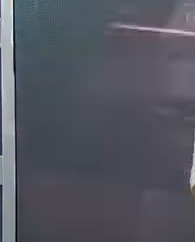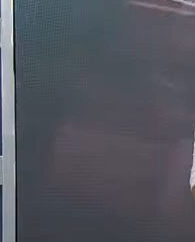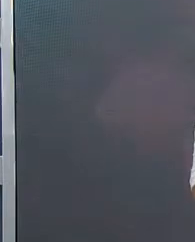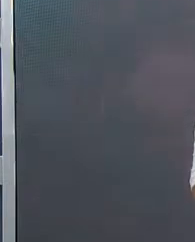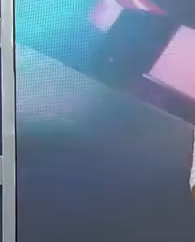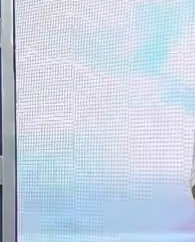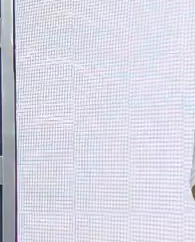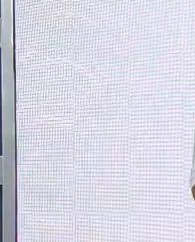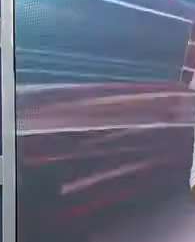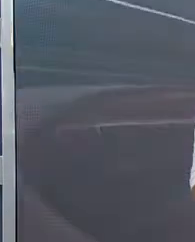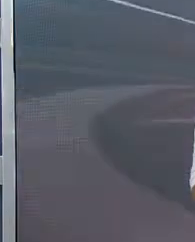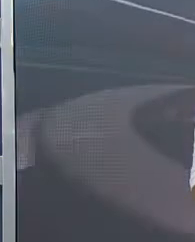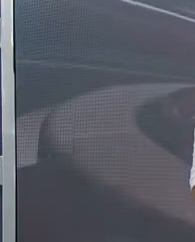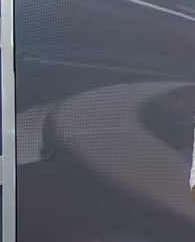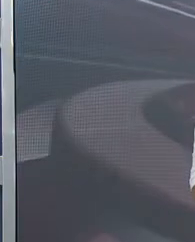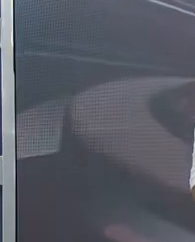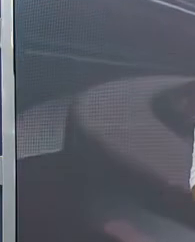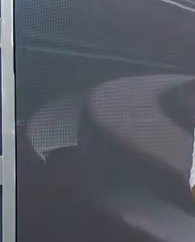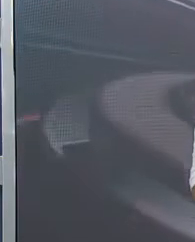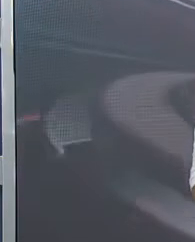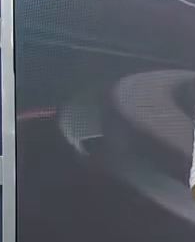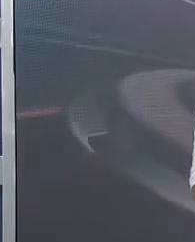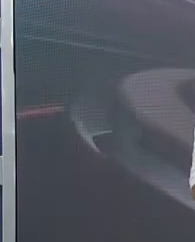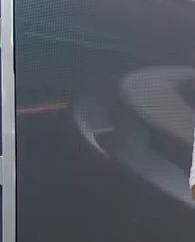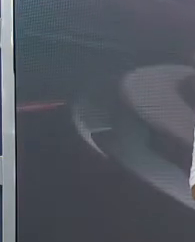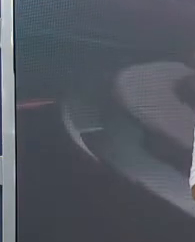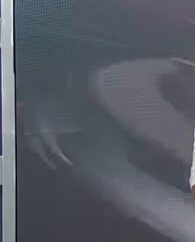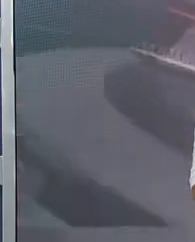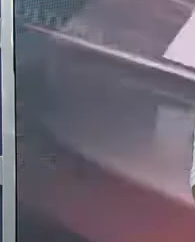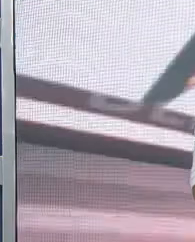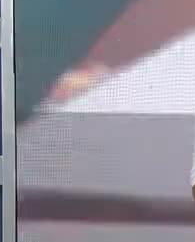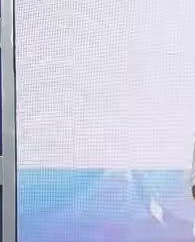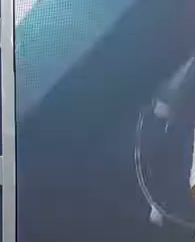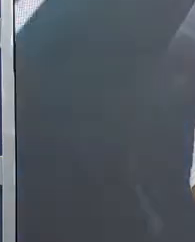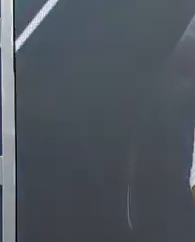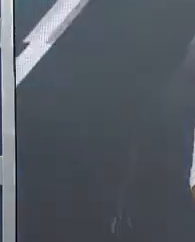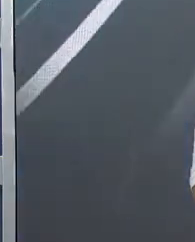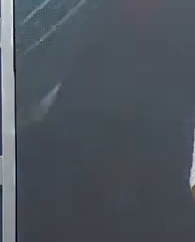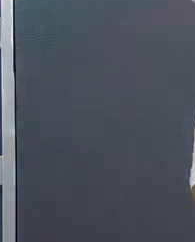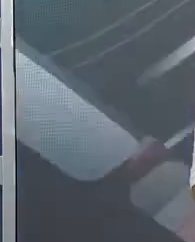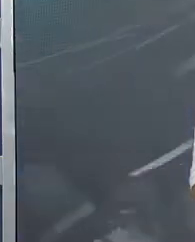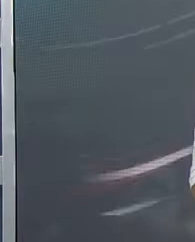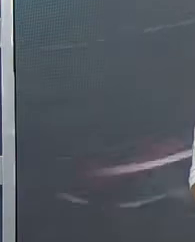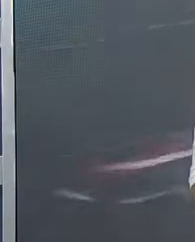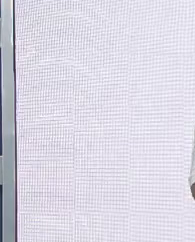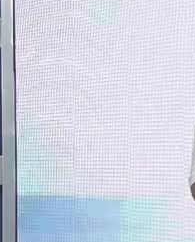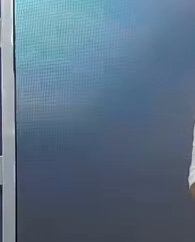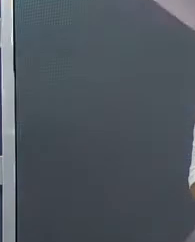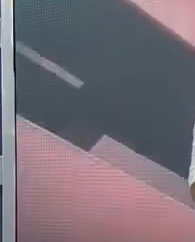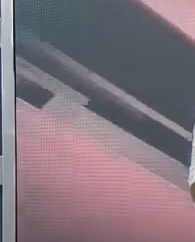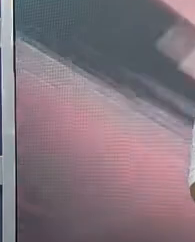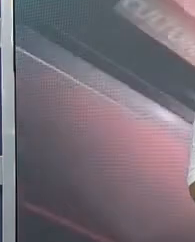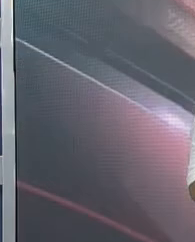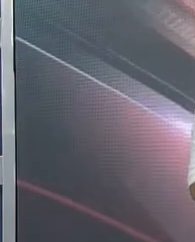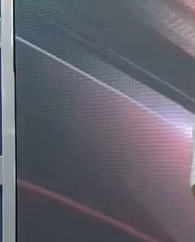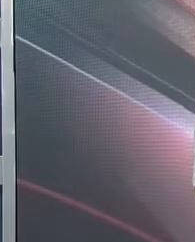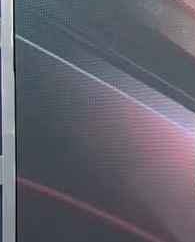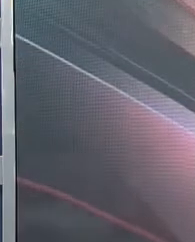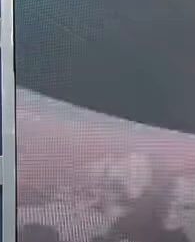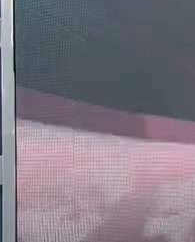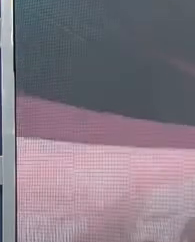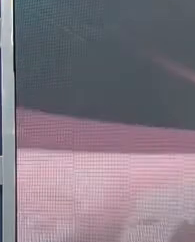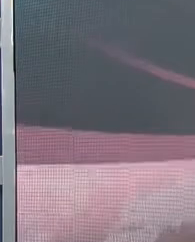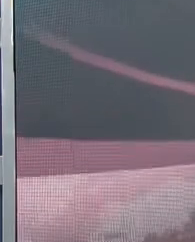planificado vuelve un poco a tener que reestructurarse para ver cómo seguimos con eso. Por el